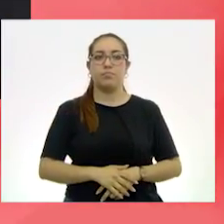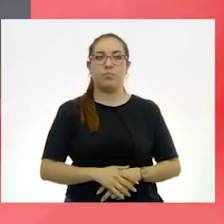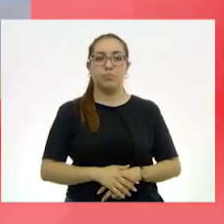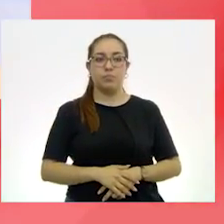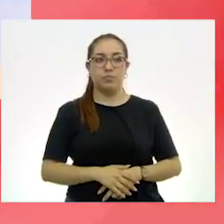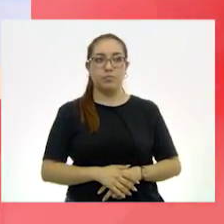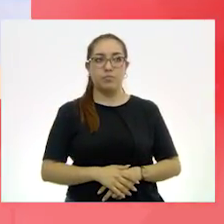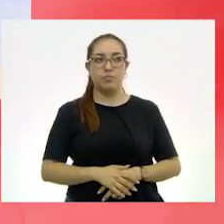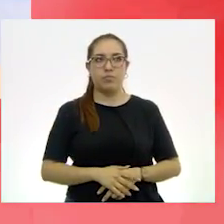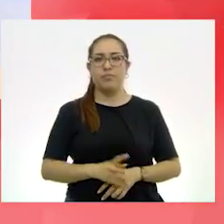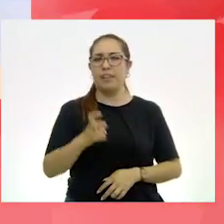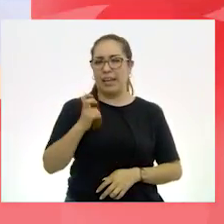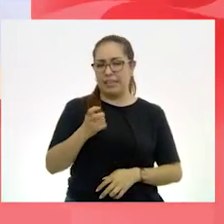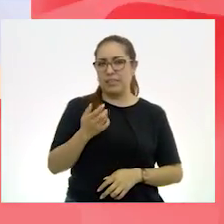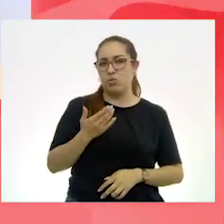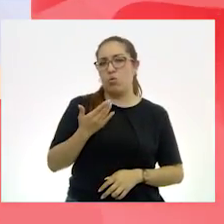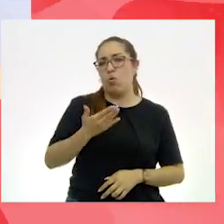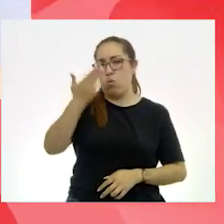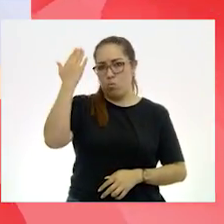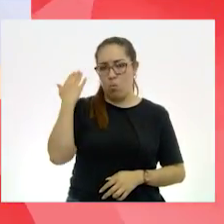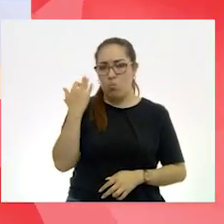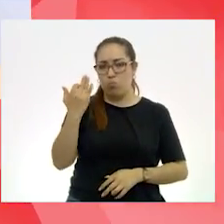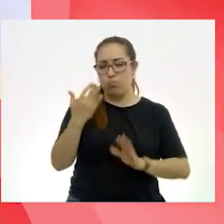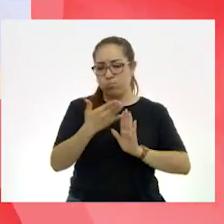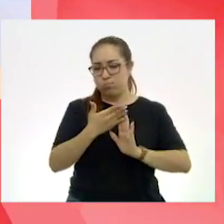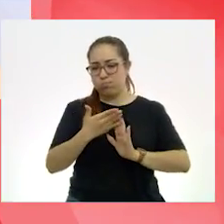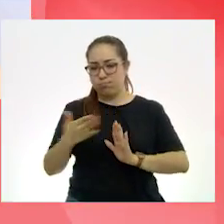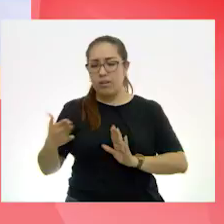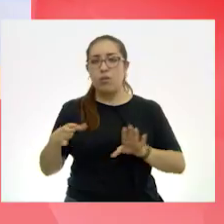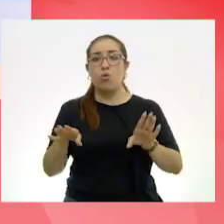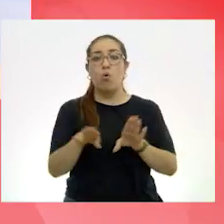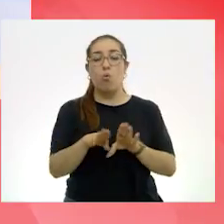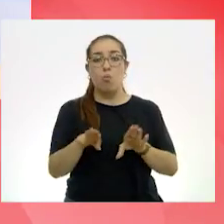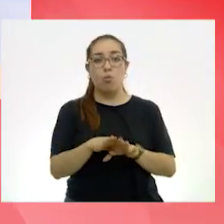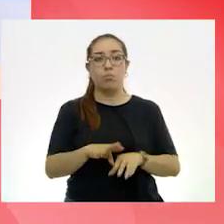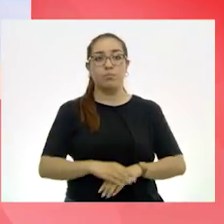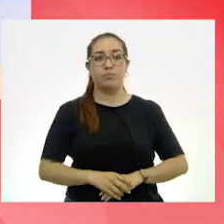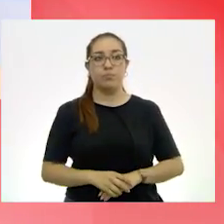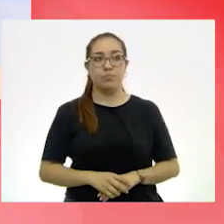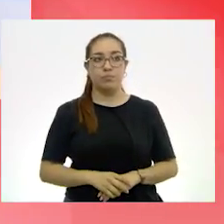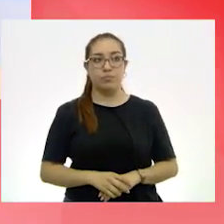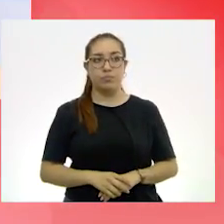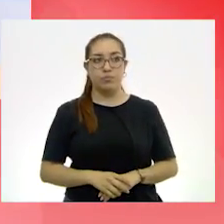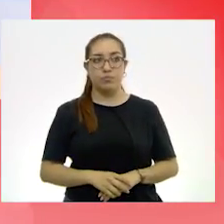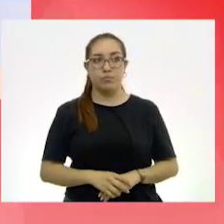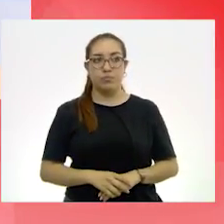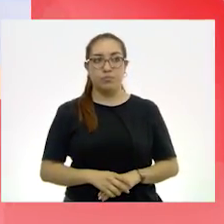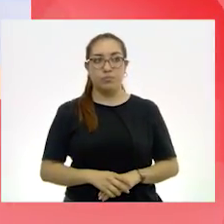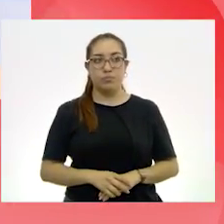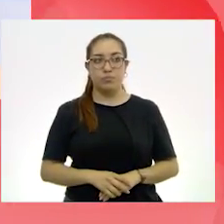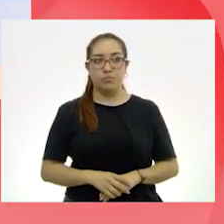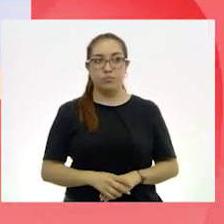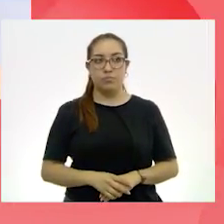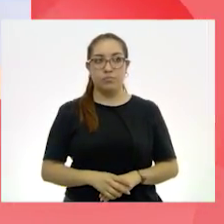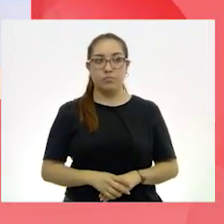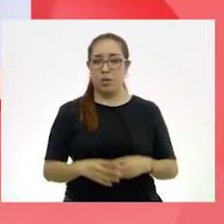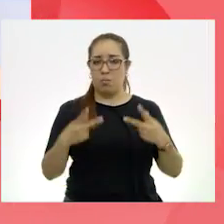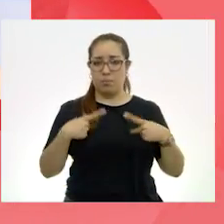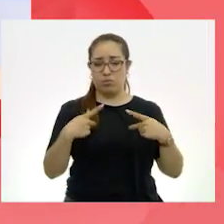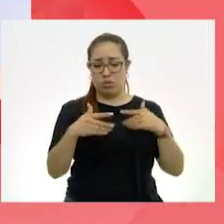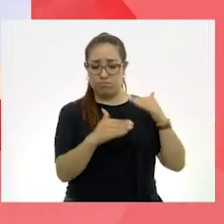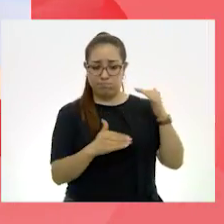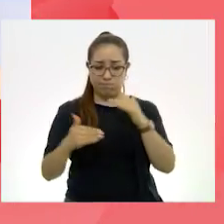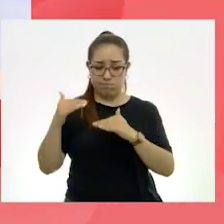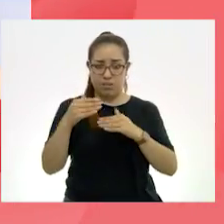pueblos. Esas eran las maneras de tratar el hacendado a los